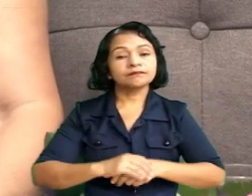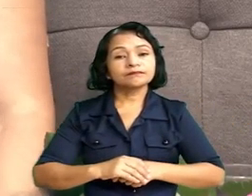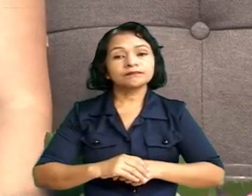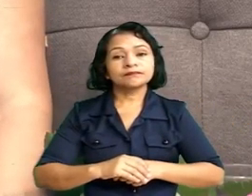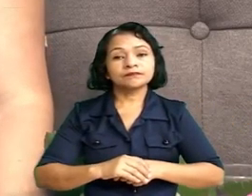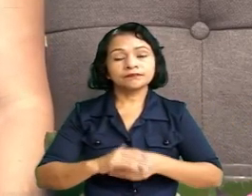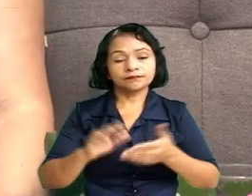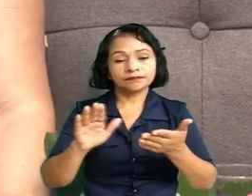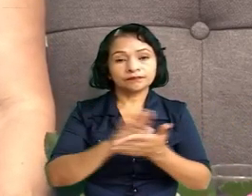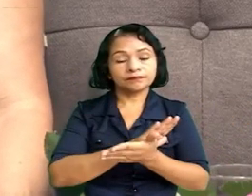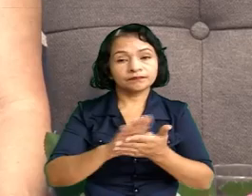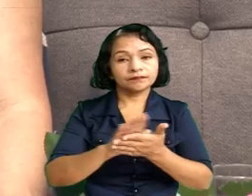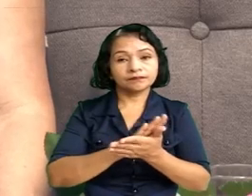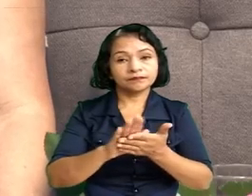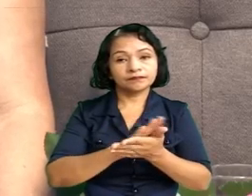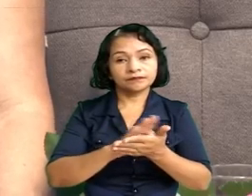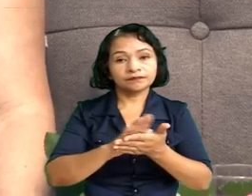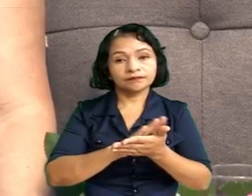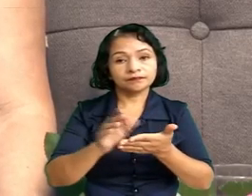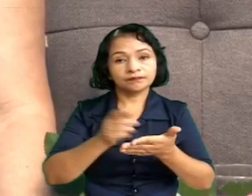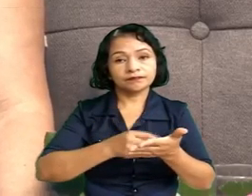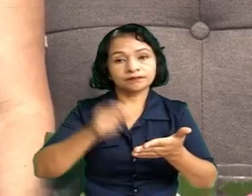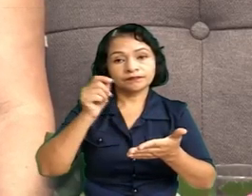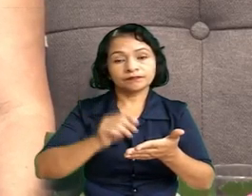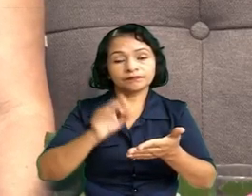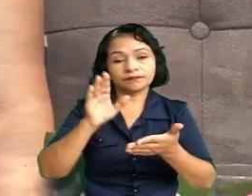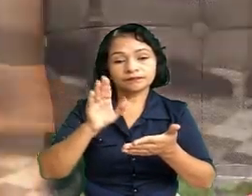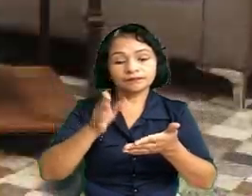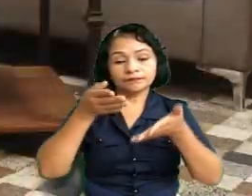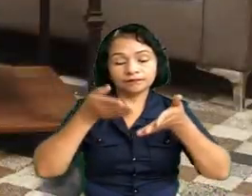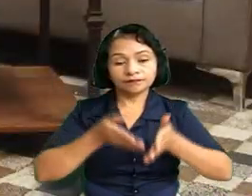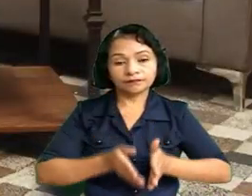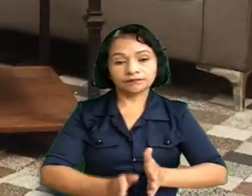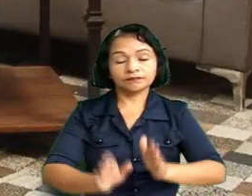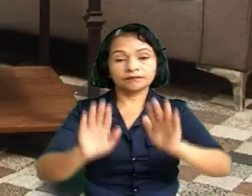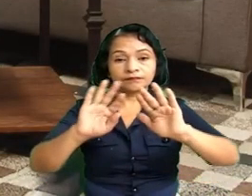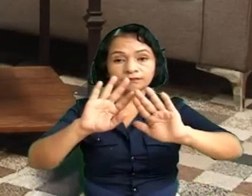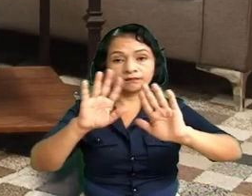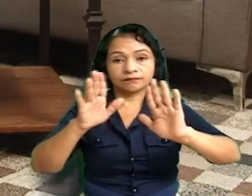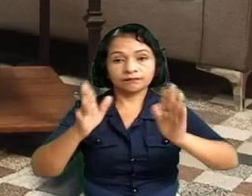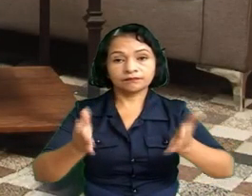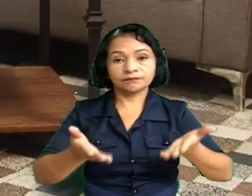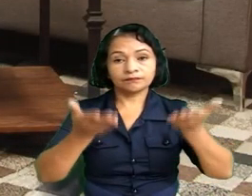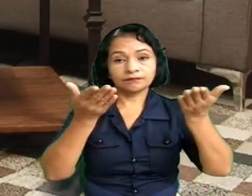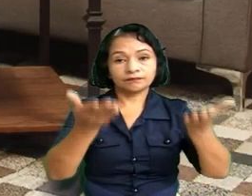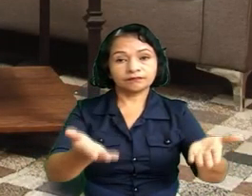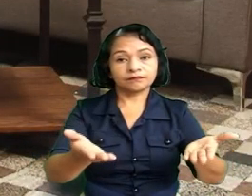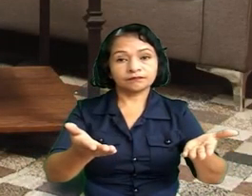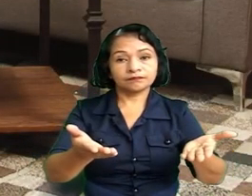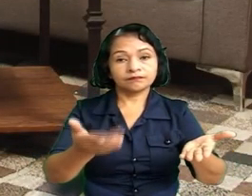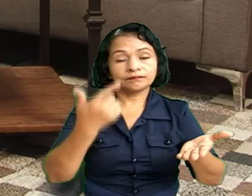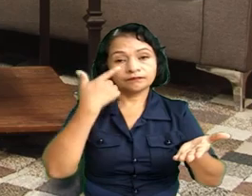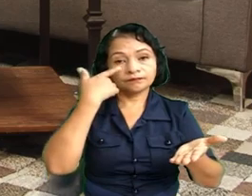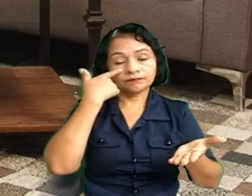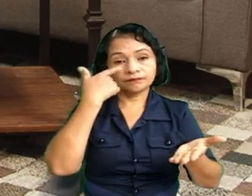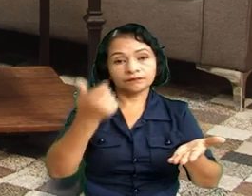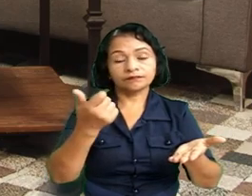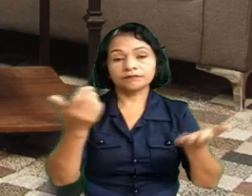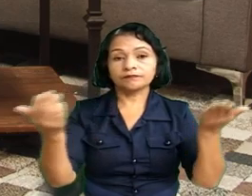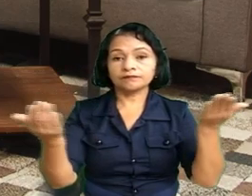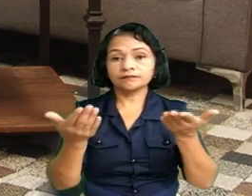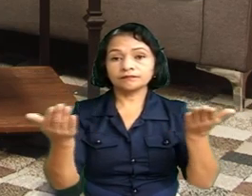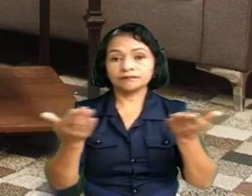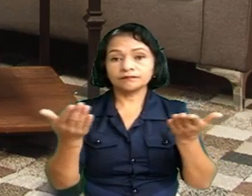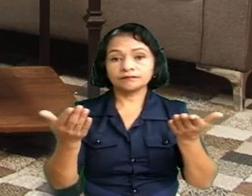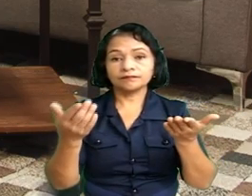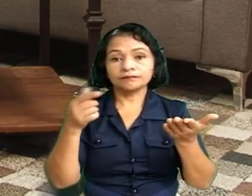una copia, un autógrafo a su hija Blanca Segovia, para reconocimiento. Y ahí